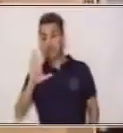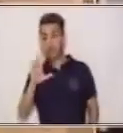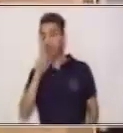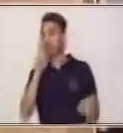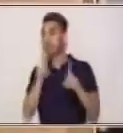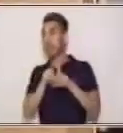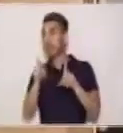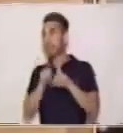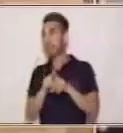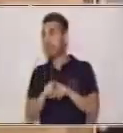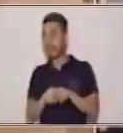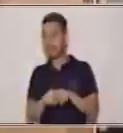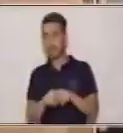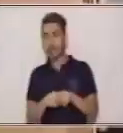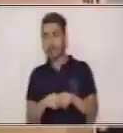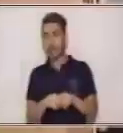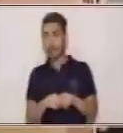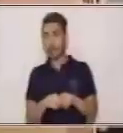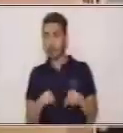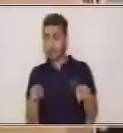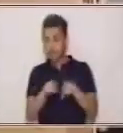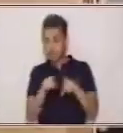Vamos a despegar estos.